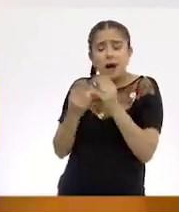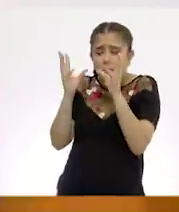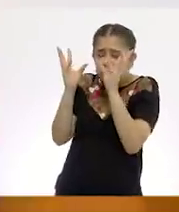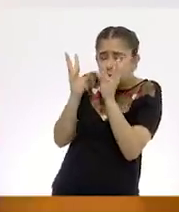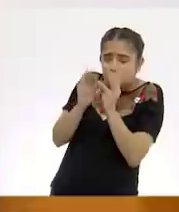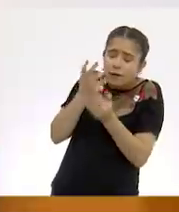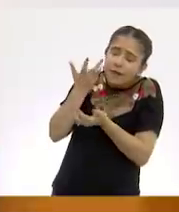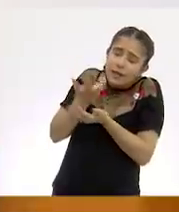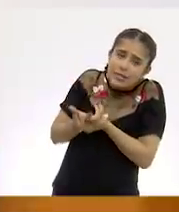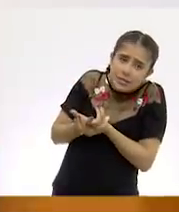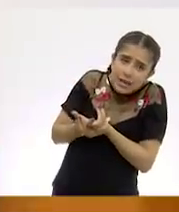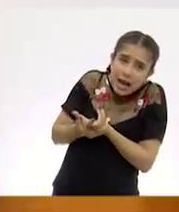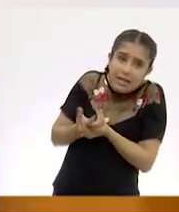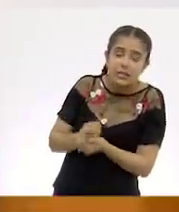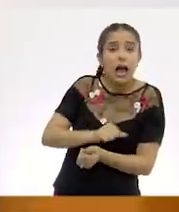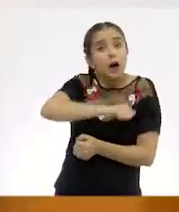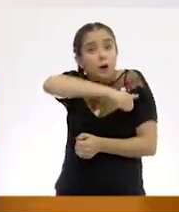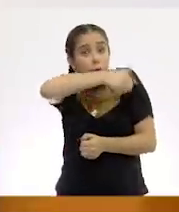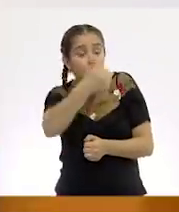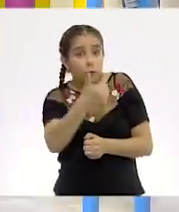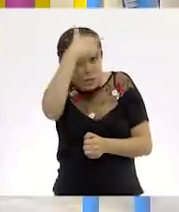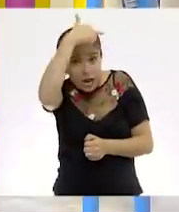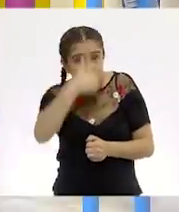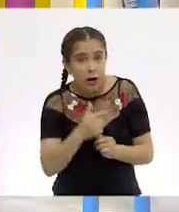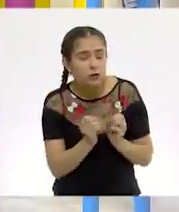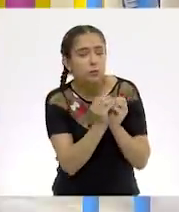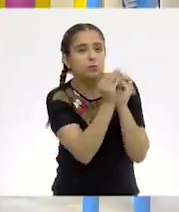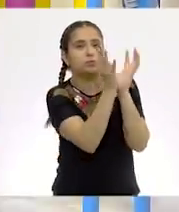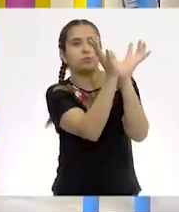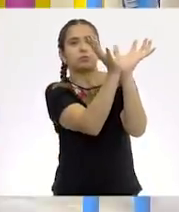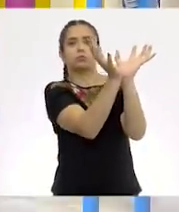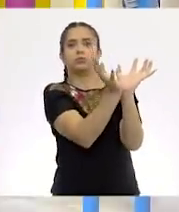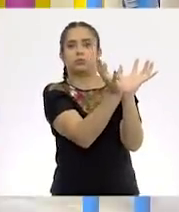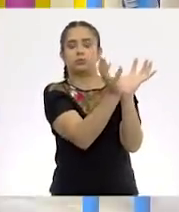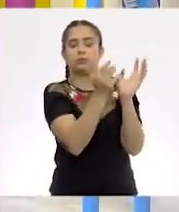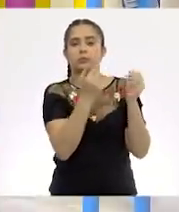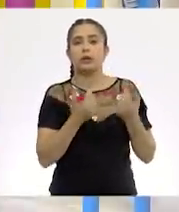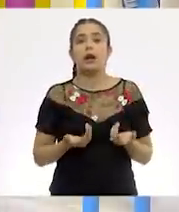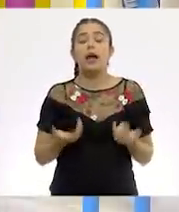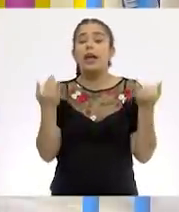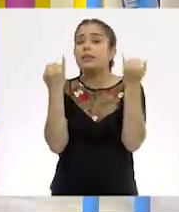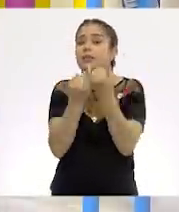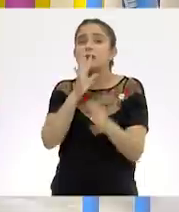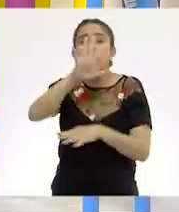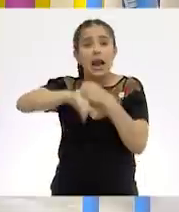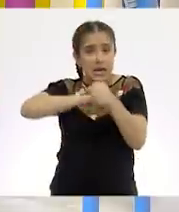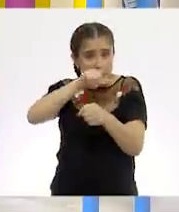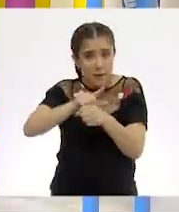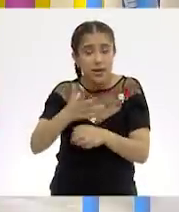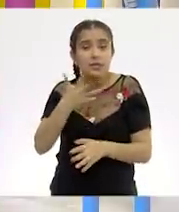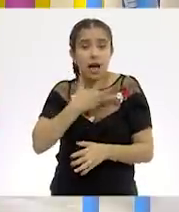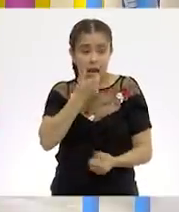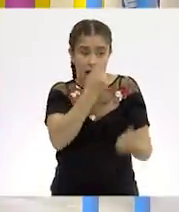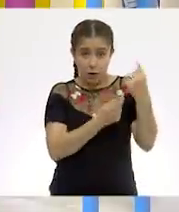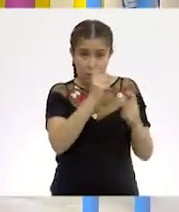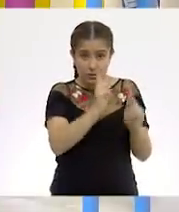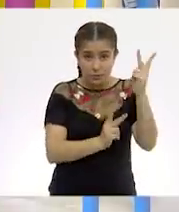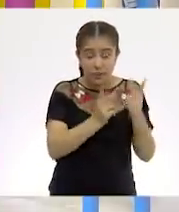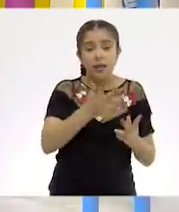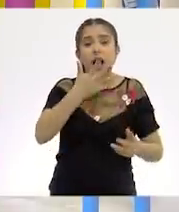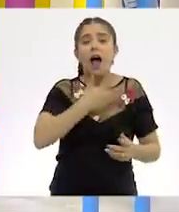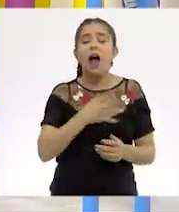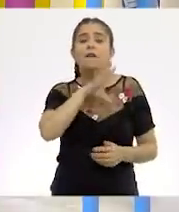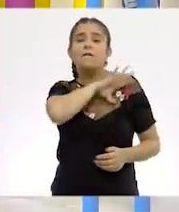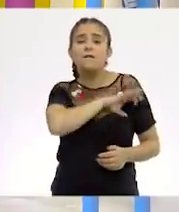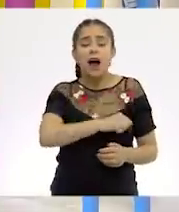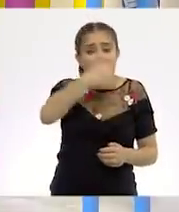pero también vemos que algunas otras se despiertan. Así es. Al igual que los animales, hay plantas nocturnas. Hay